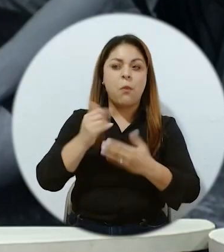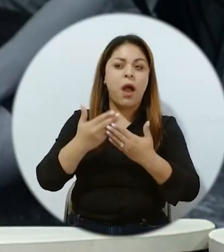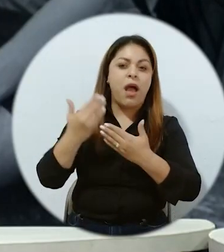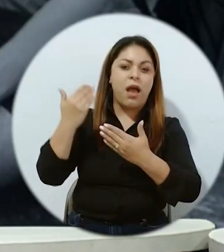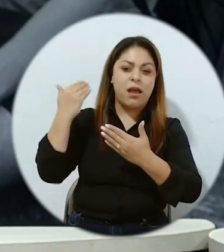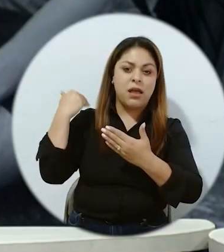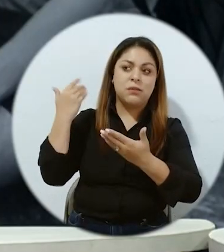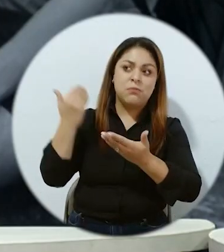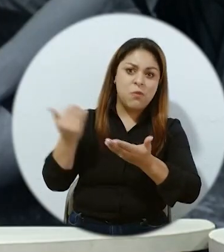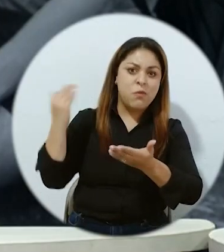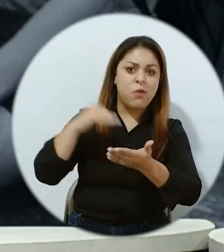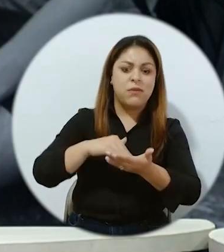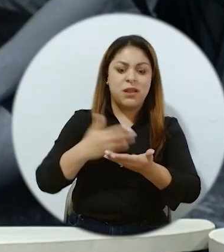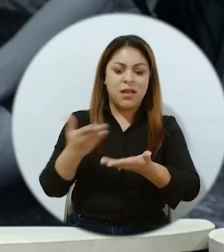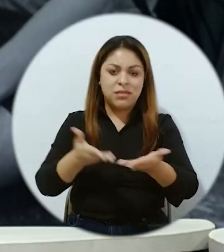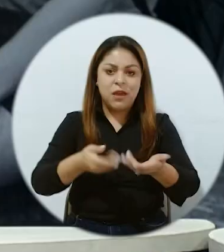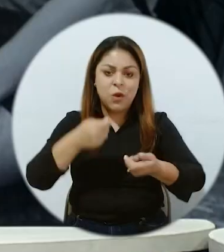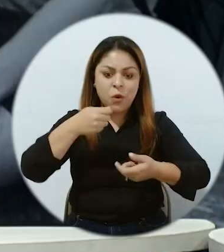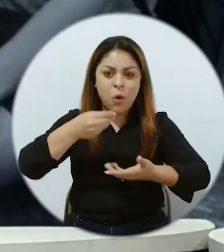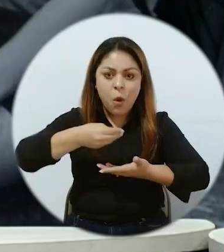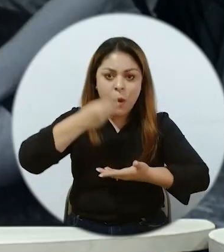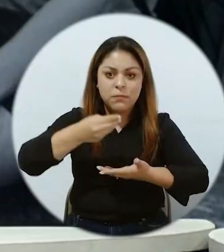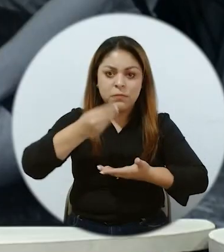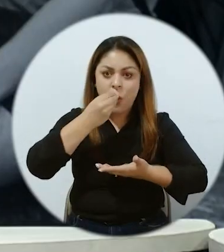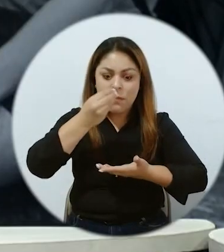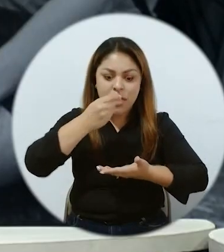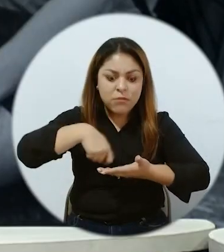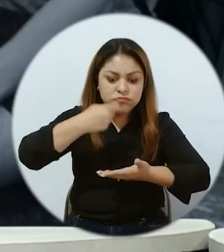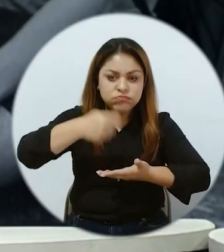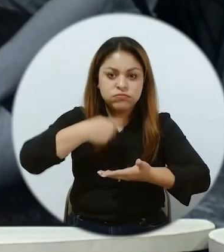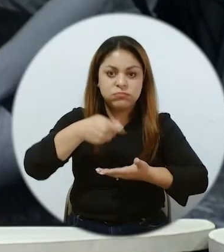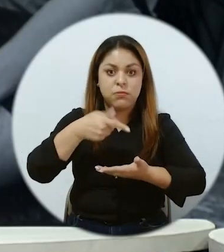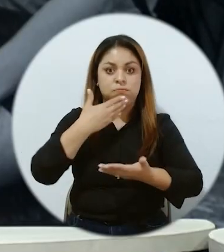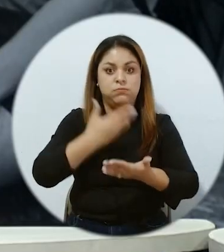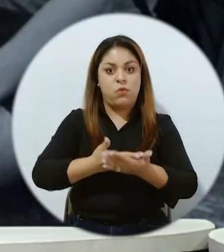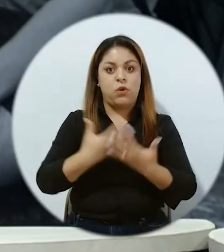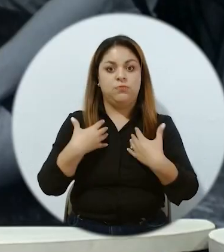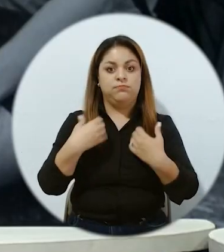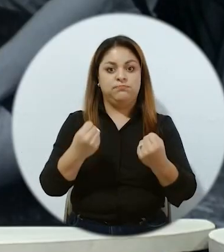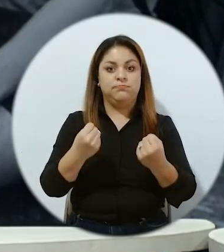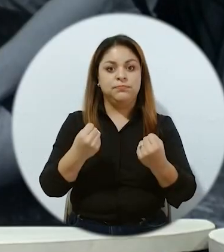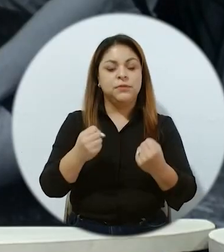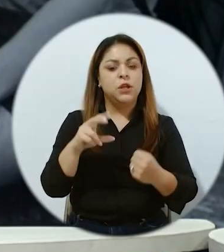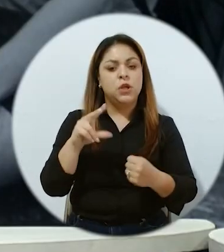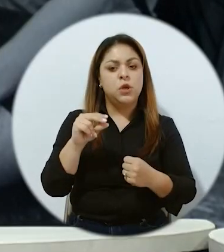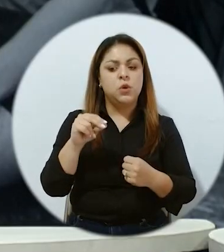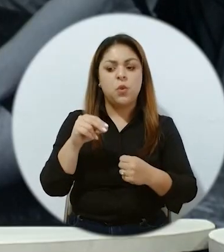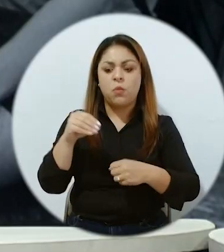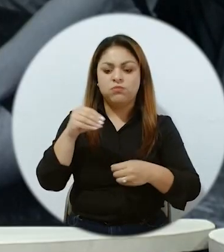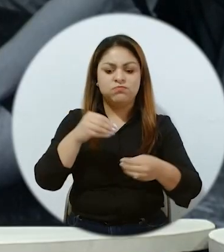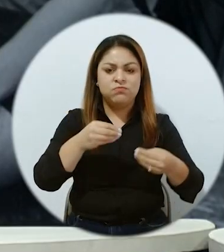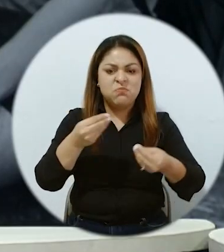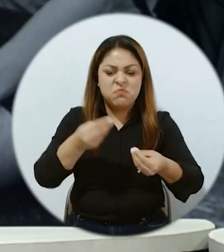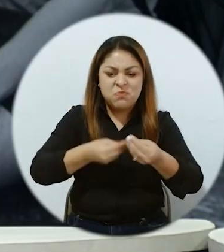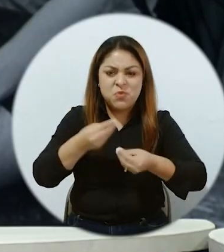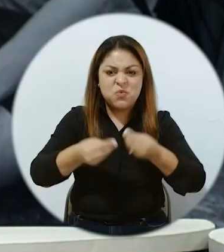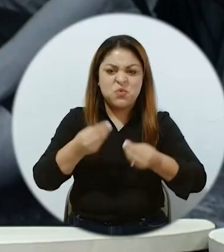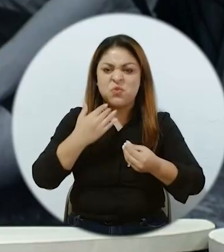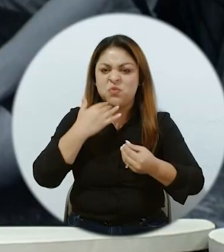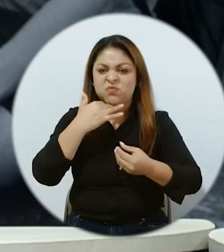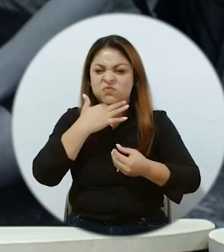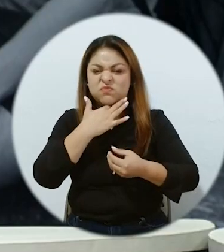traer a nuestra mesa productos que sean buenos para nuestros sistemas y que no sean producto de